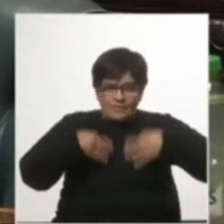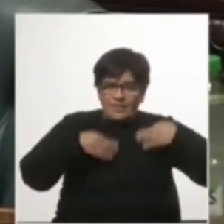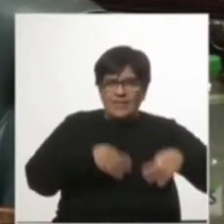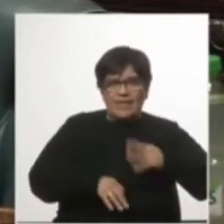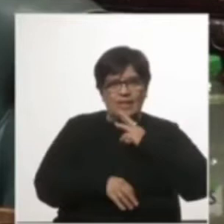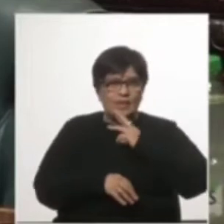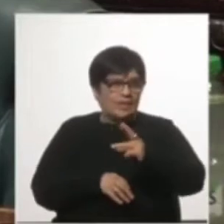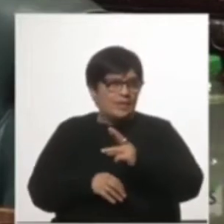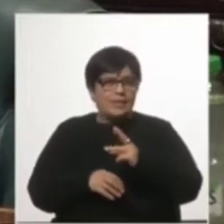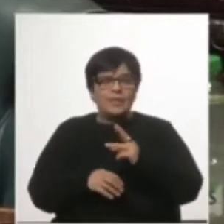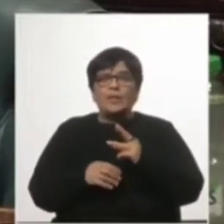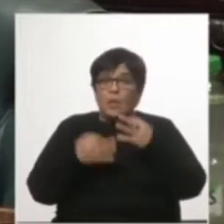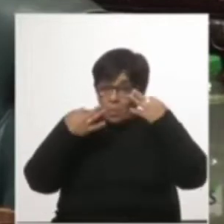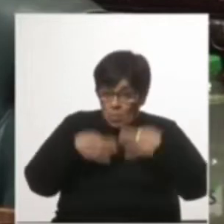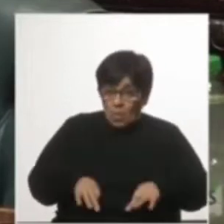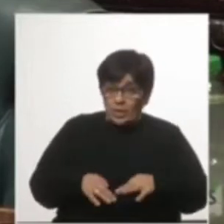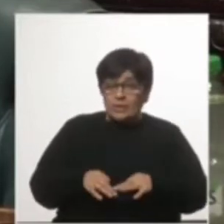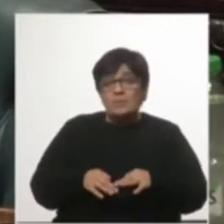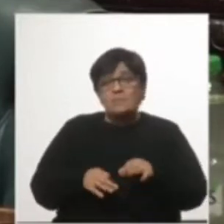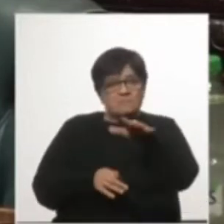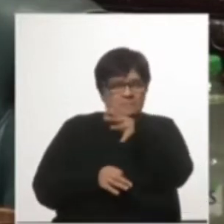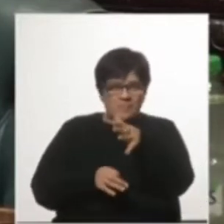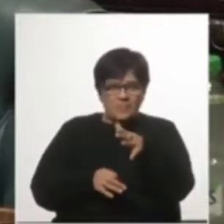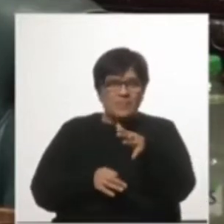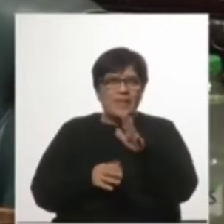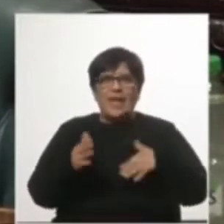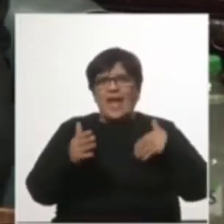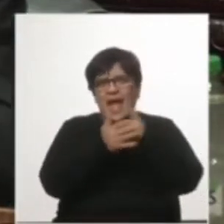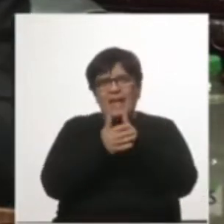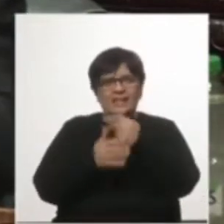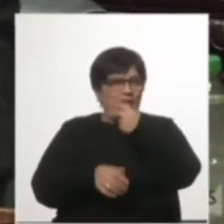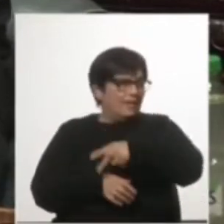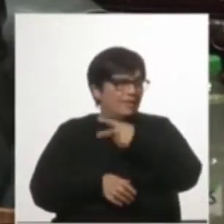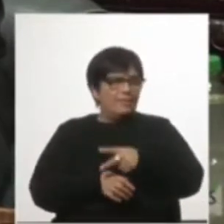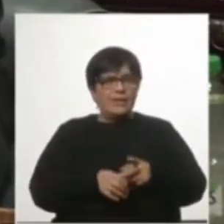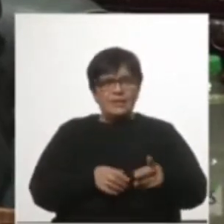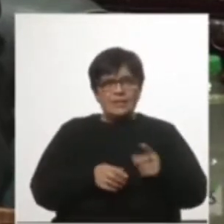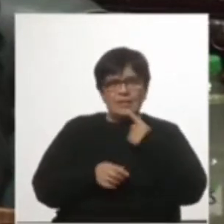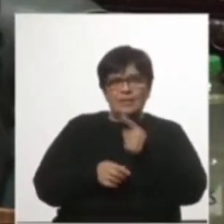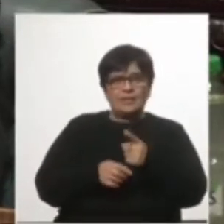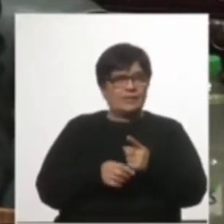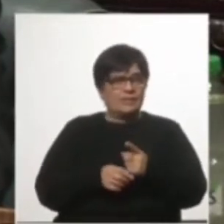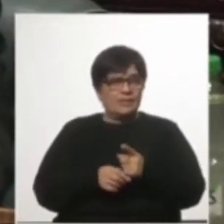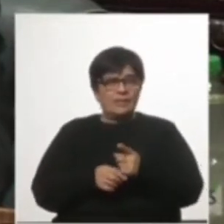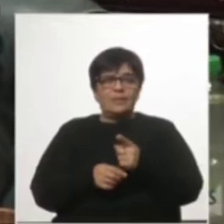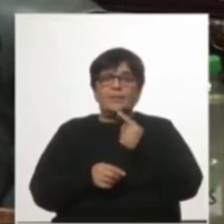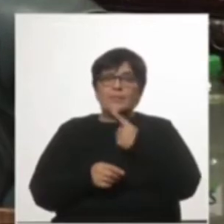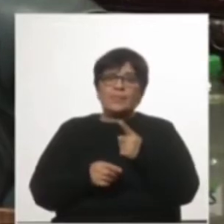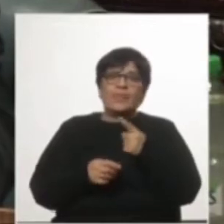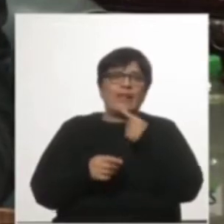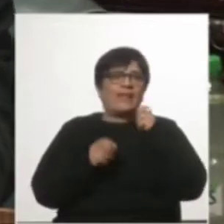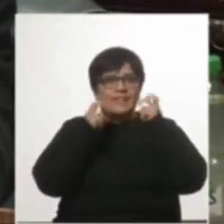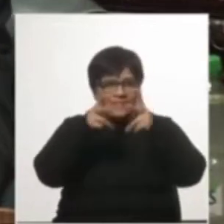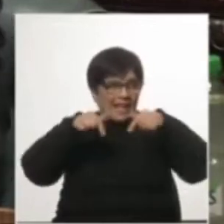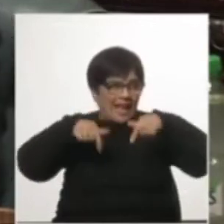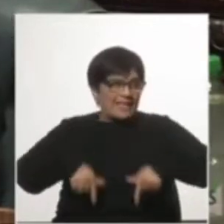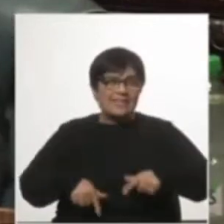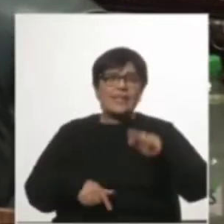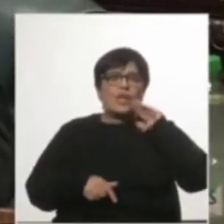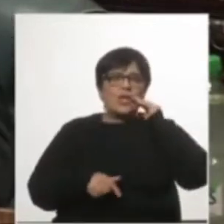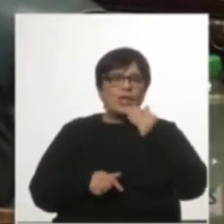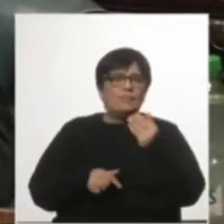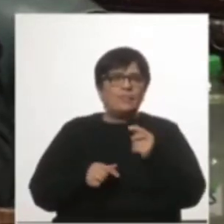resultados eran buenos aproximadamente hasta el mes de noviembre, así lo decíamos y lo